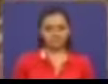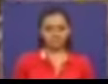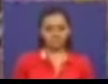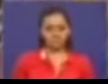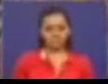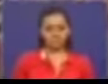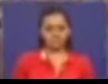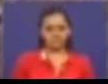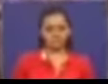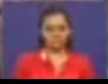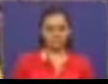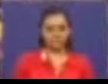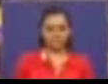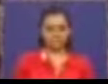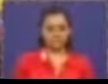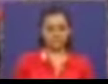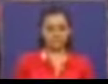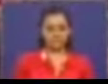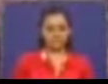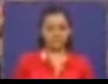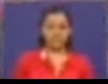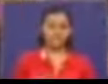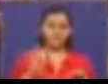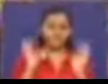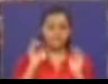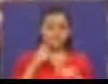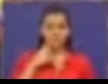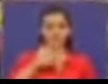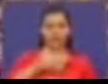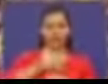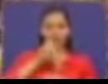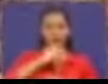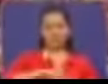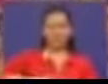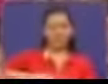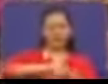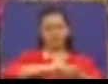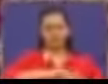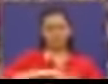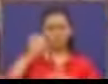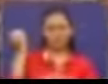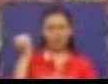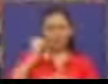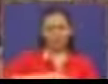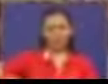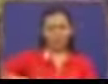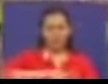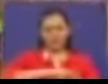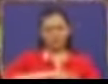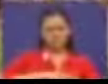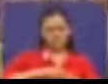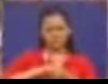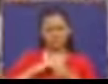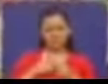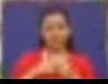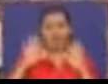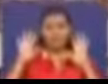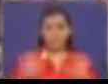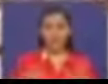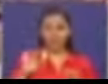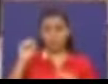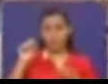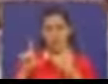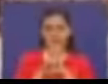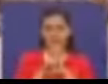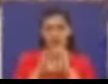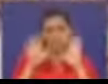Pero en todo caso, supuestamente una confederación de jubilados se ha unido al paro. Bueno, estamos un país libre. El paro es ilegal. Los jubilados podrán unirse porque ya